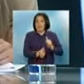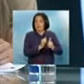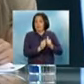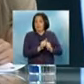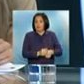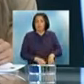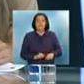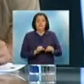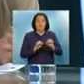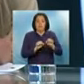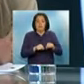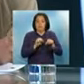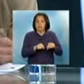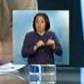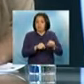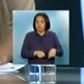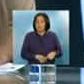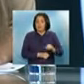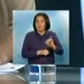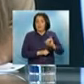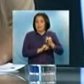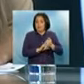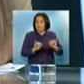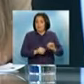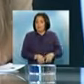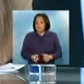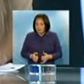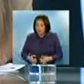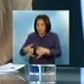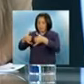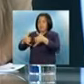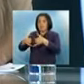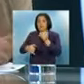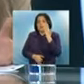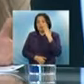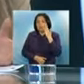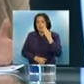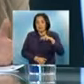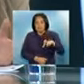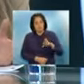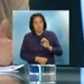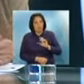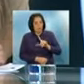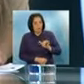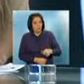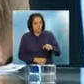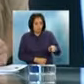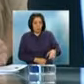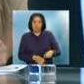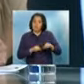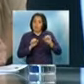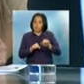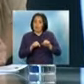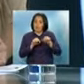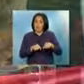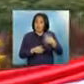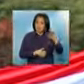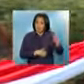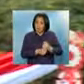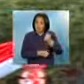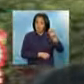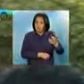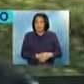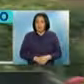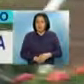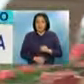Independencia en el hipódromo de Monterrico. Kuczynski le entregó el premio a la madre de Paolo Guerrero, dado que su caballo fue el ganador.